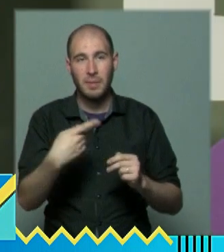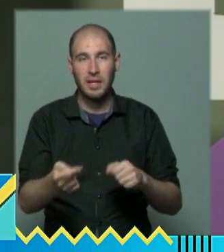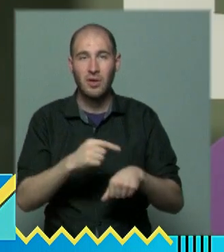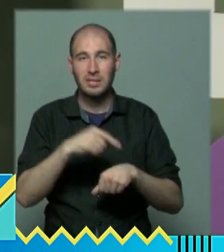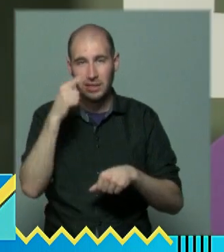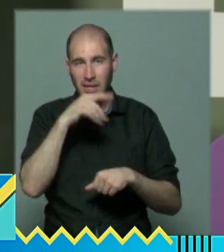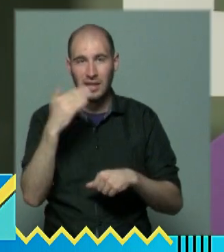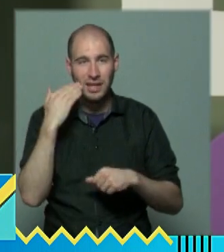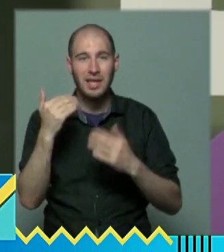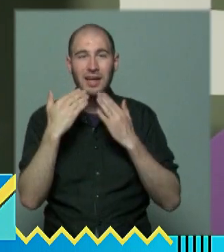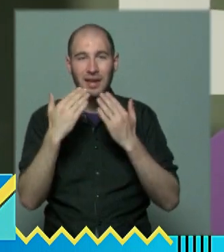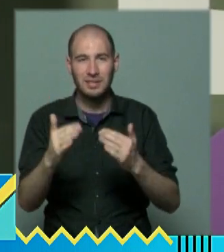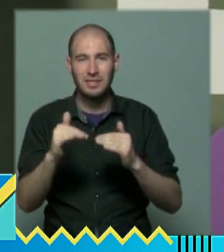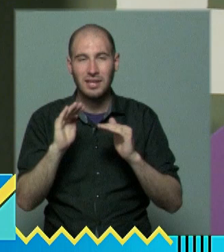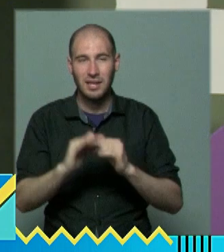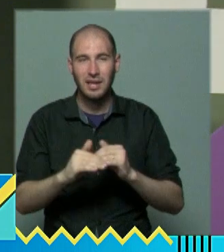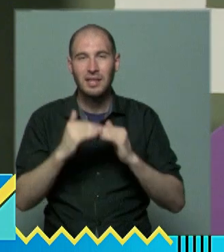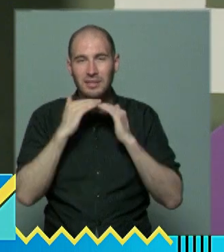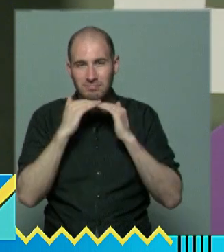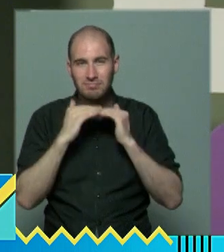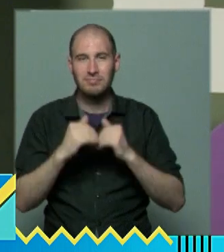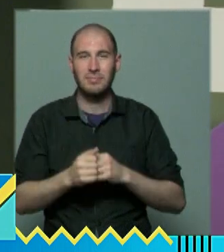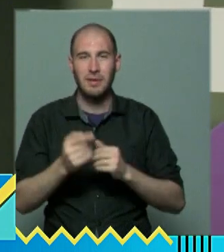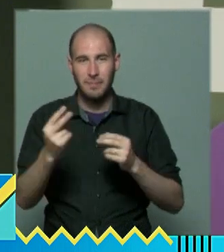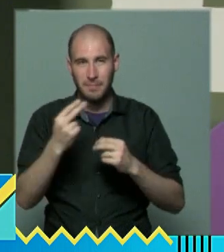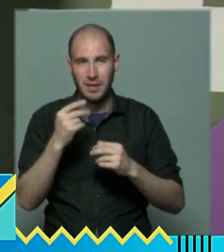partir de las 19. Muchas gracias por estar atrás del televisor y